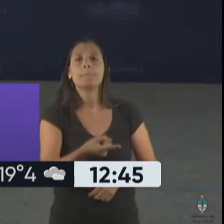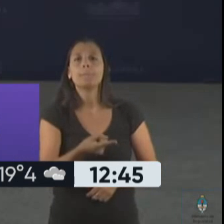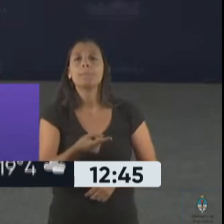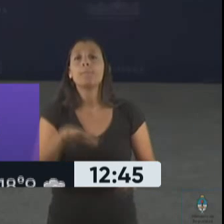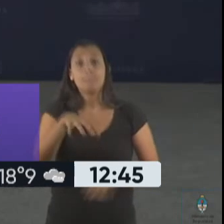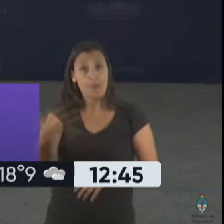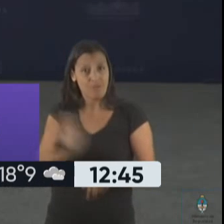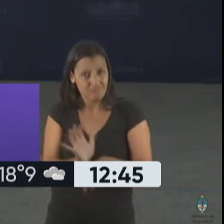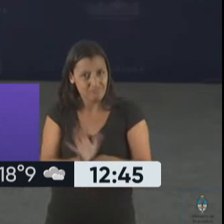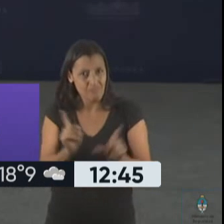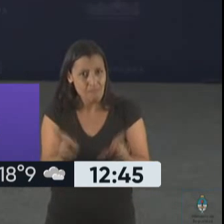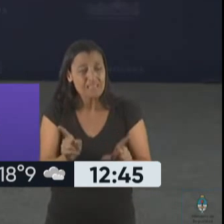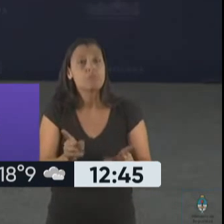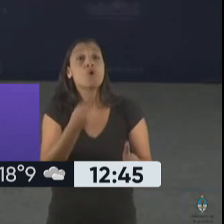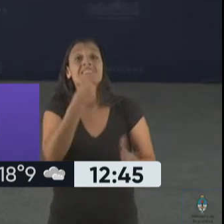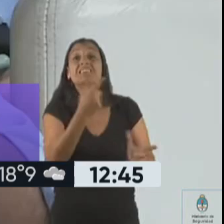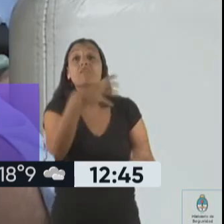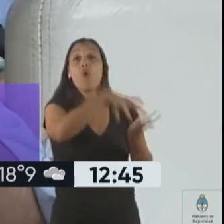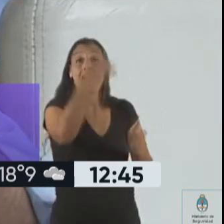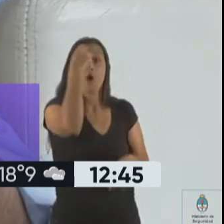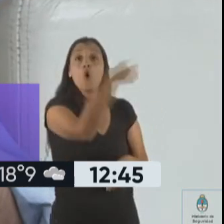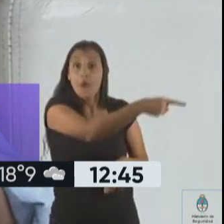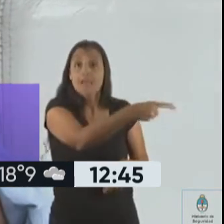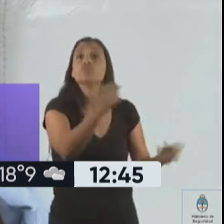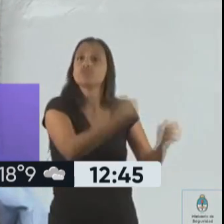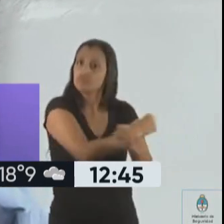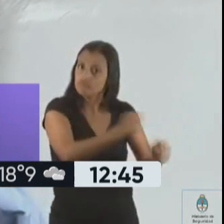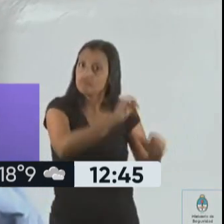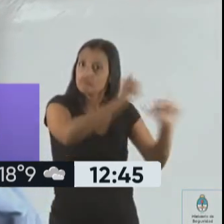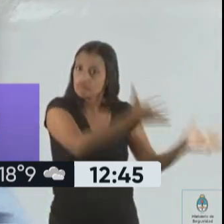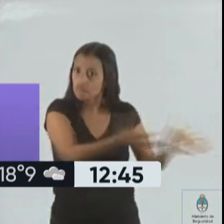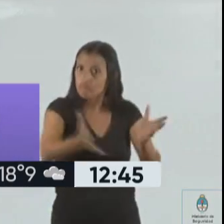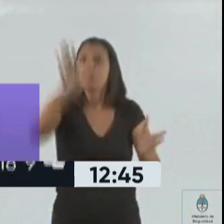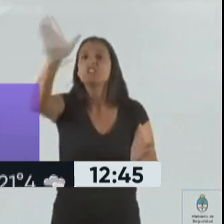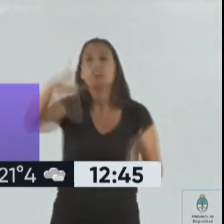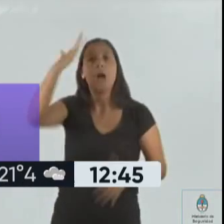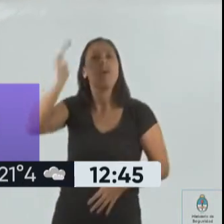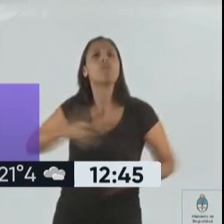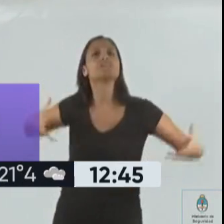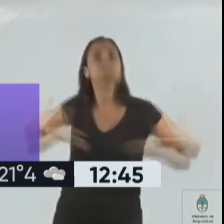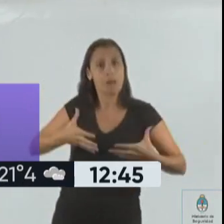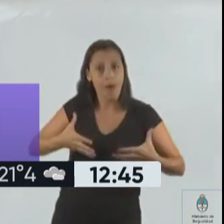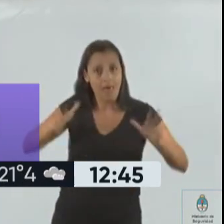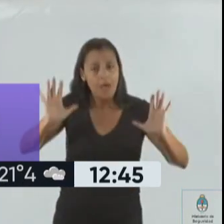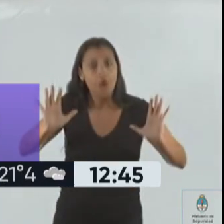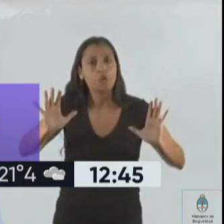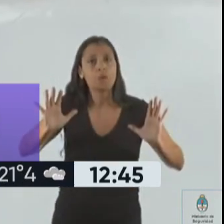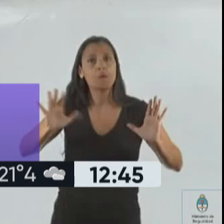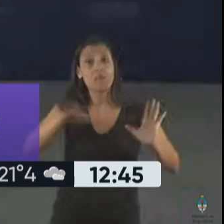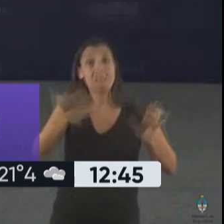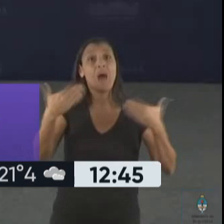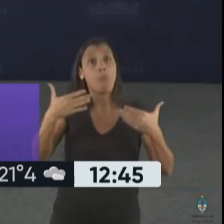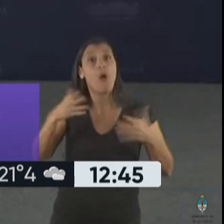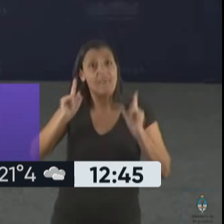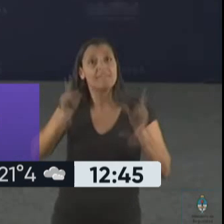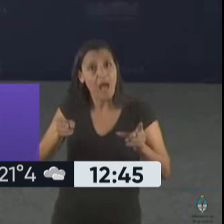la fuerza, en tal caso que el Congreso faculte el accionar de las Fuerzas Armadas, si pueden actuar en el conurbano. Se tienen que dar